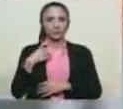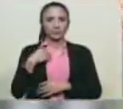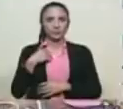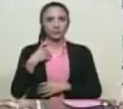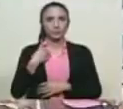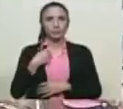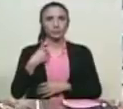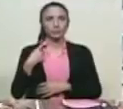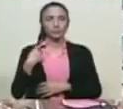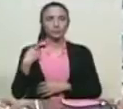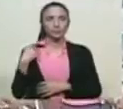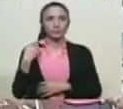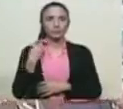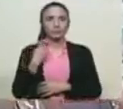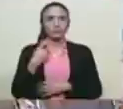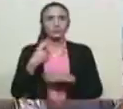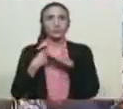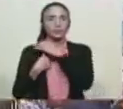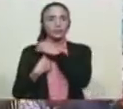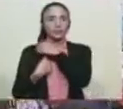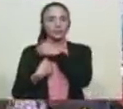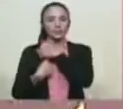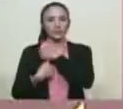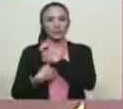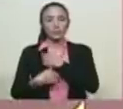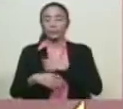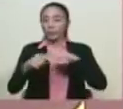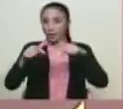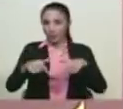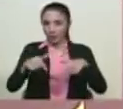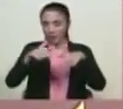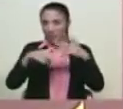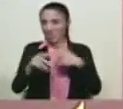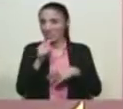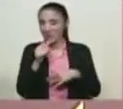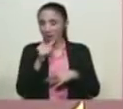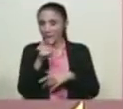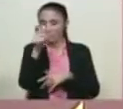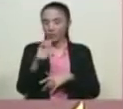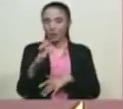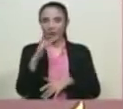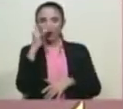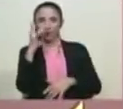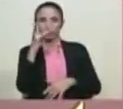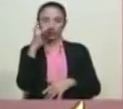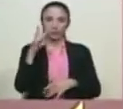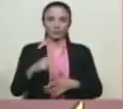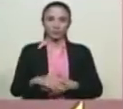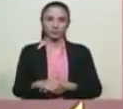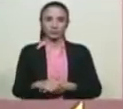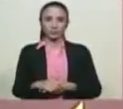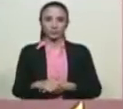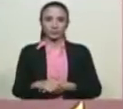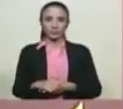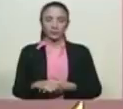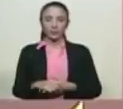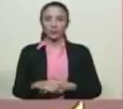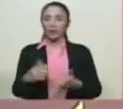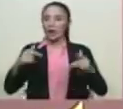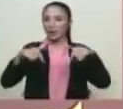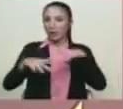Aquí los protagonistas en Venezuela no son los pelucones, los estirados, los